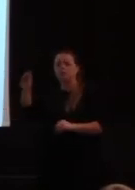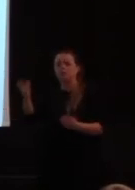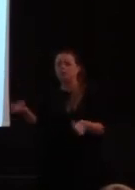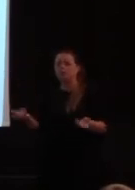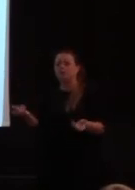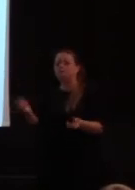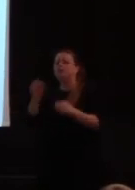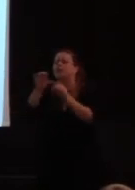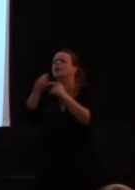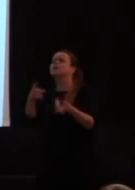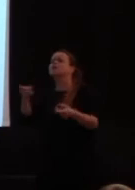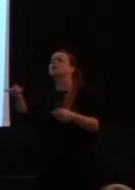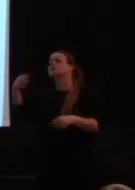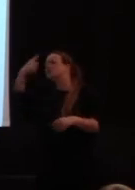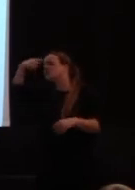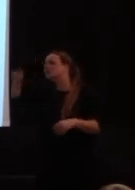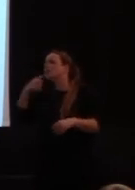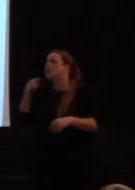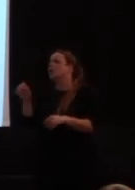¿Quién toma la putoli? A ver, ¿quién lo sabe?